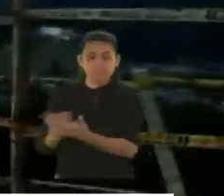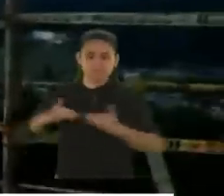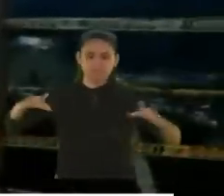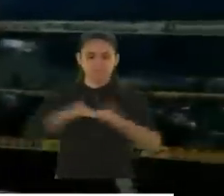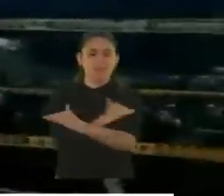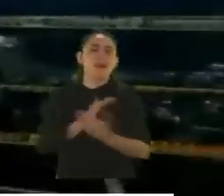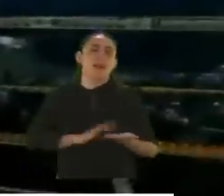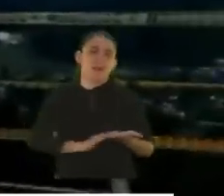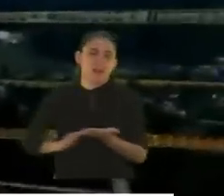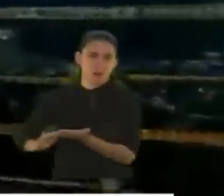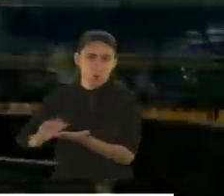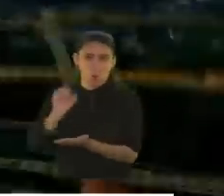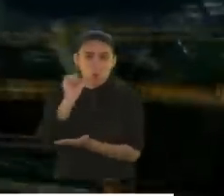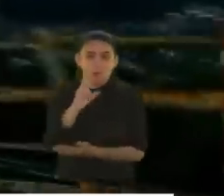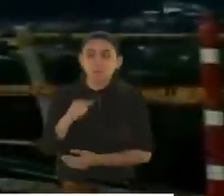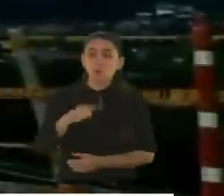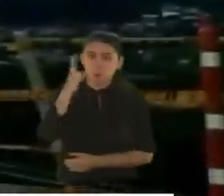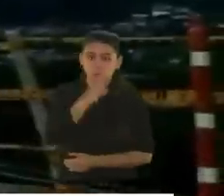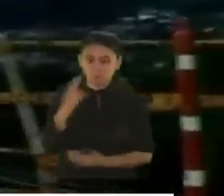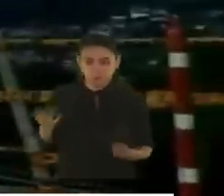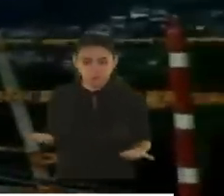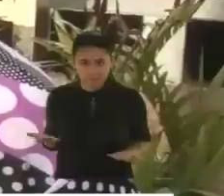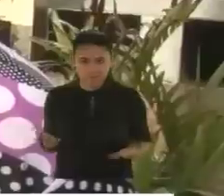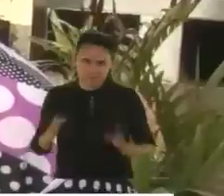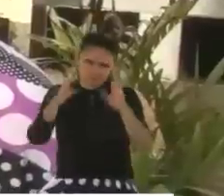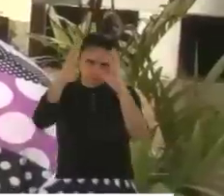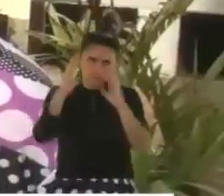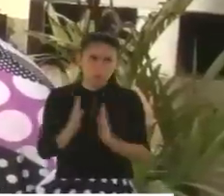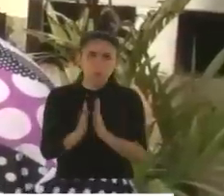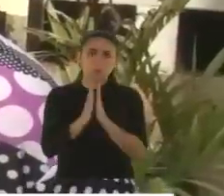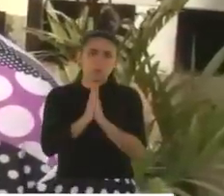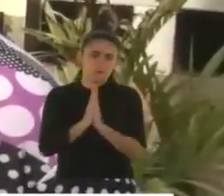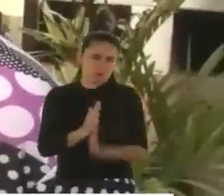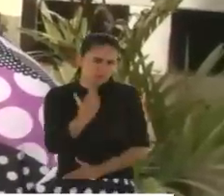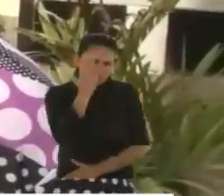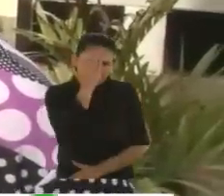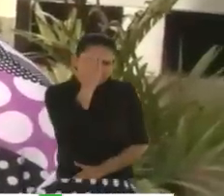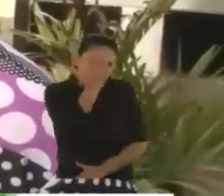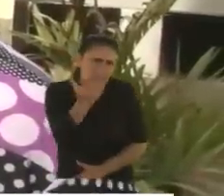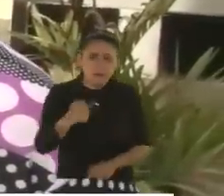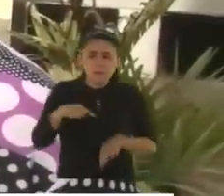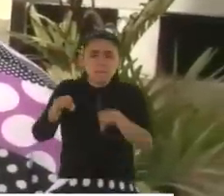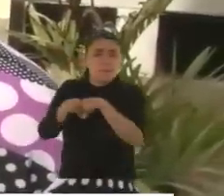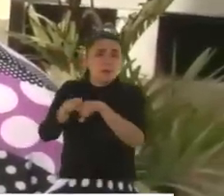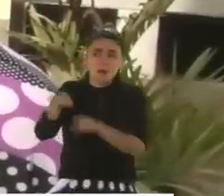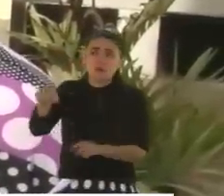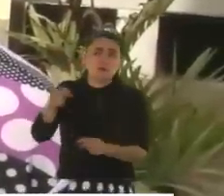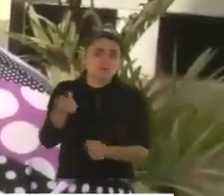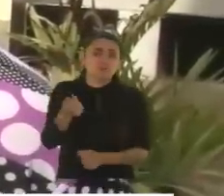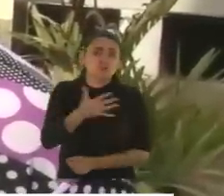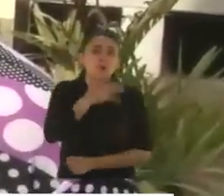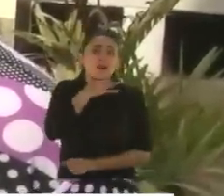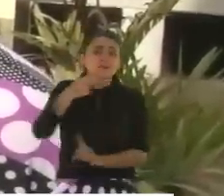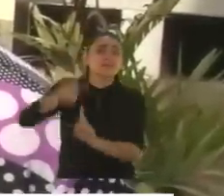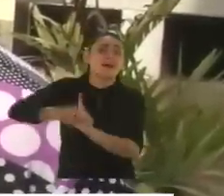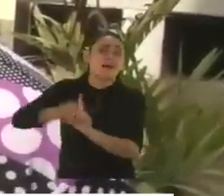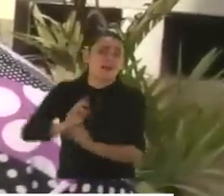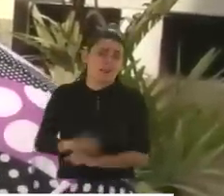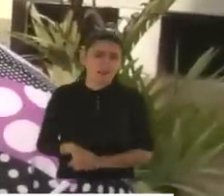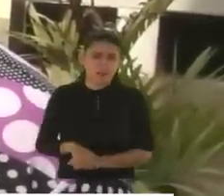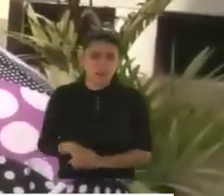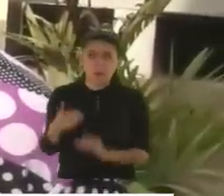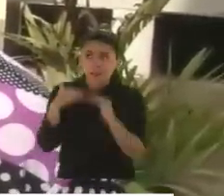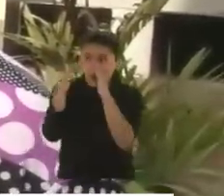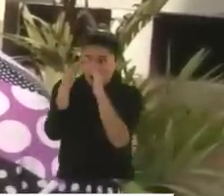las promesas y que no los olviden. Mi hermano en este momento, usted sabe que él no tiene con qué pagar arriendo. El arriendo de él era la casita que